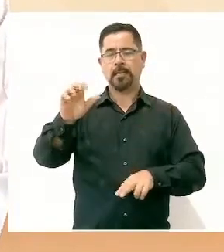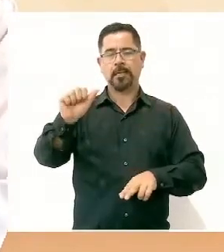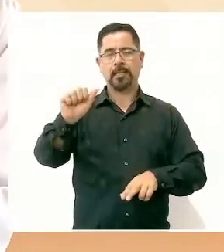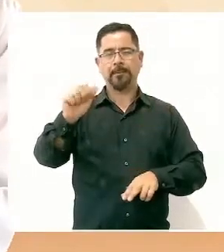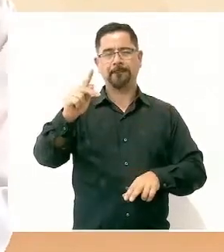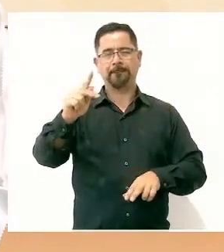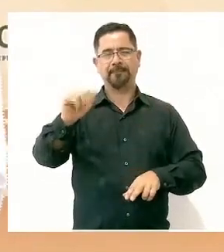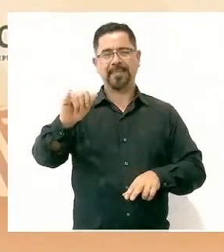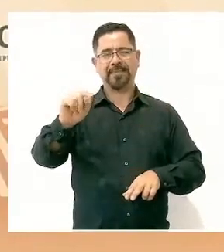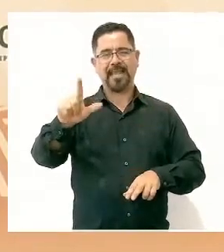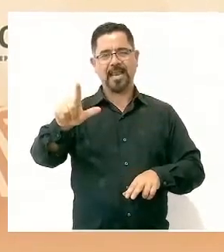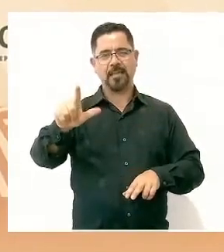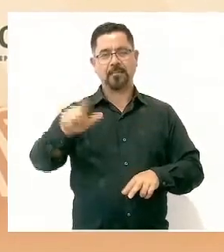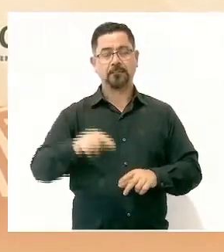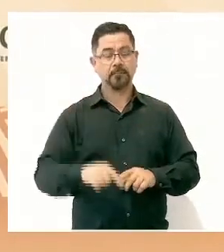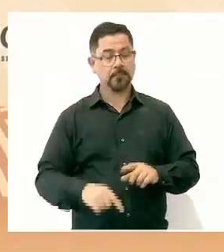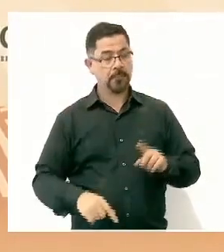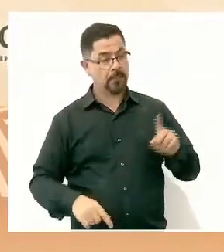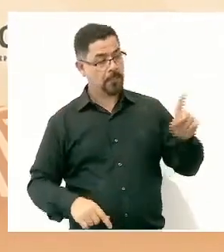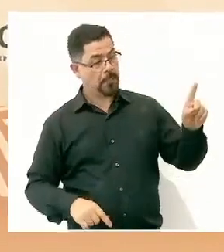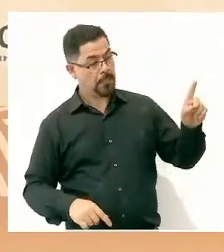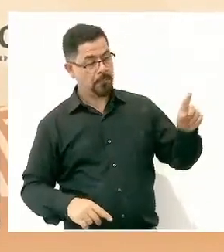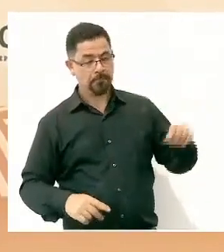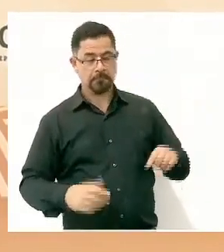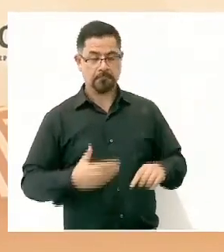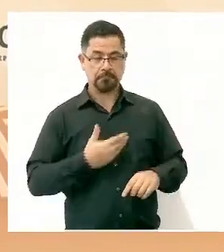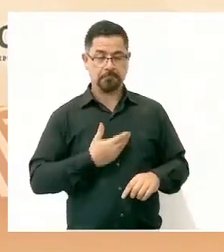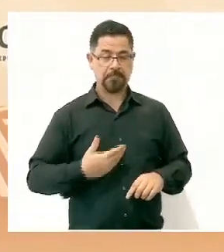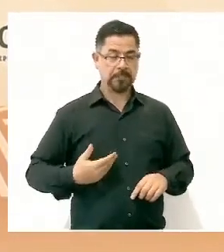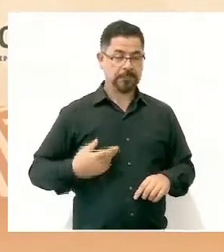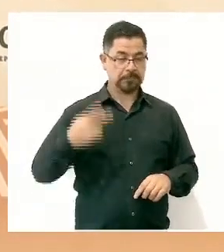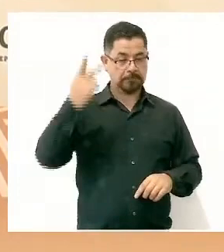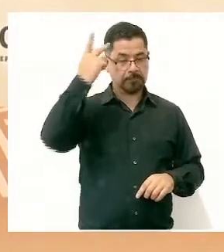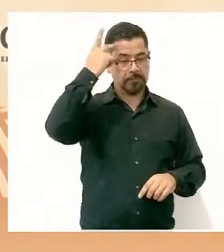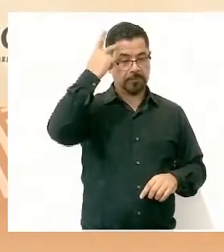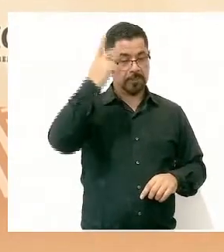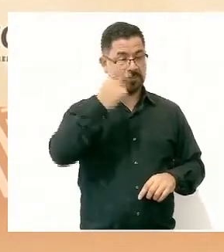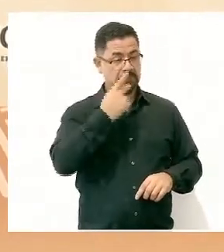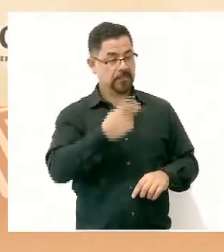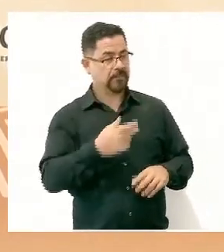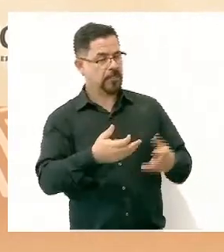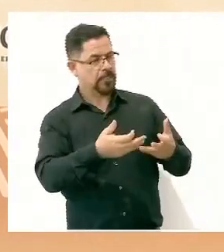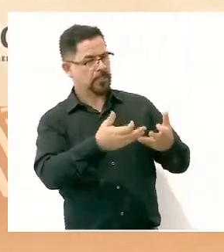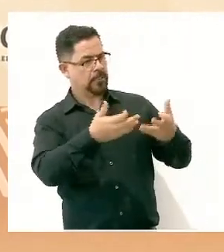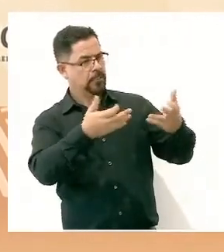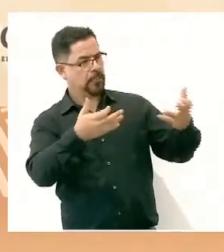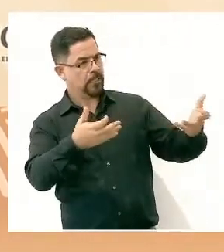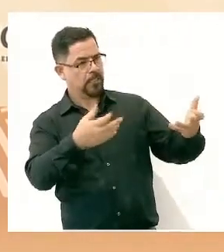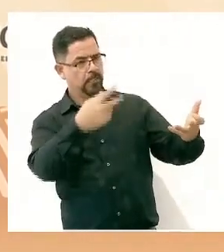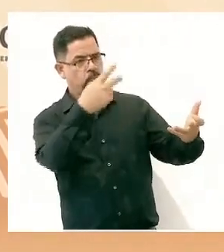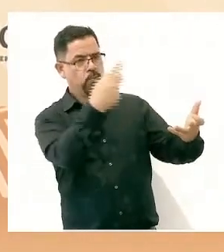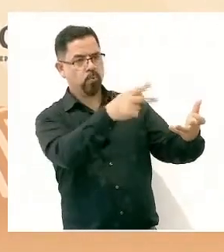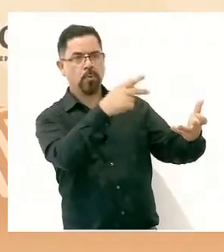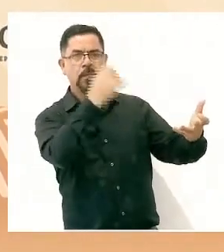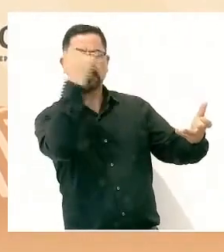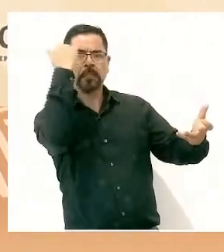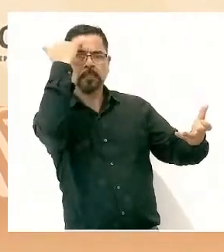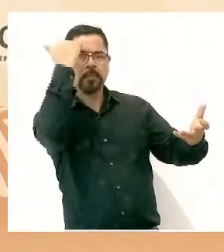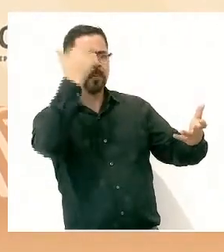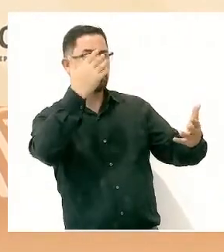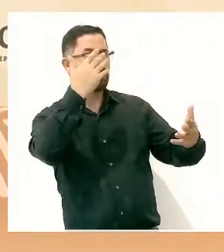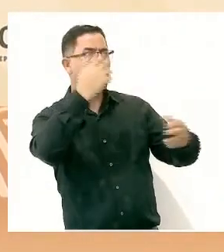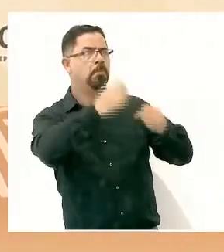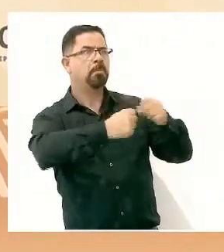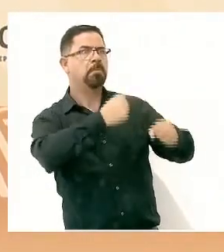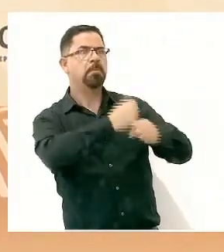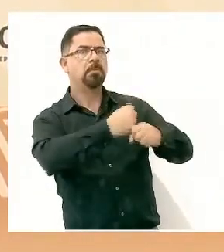dictador, los territorios donde vivían los indígenas desde tiempos inmemoriales no